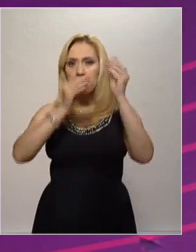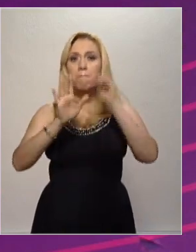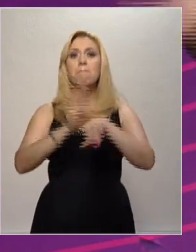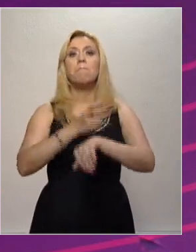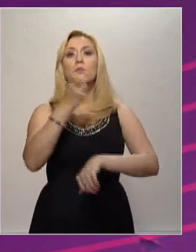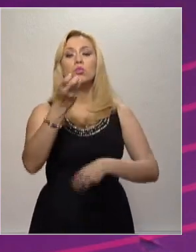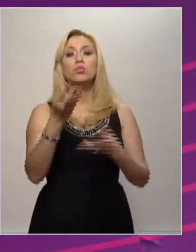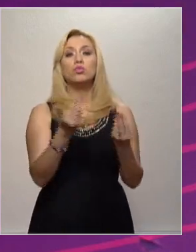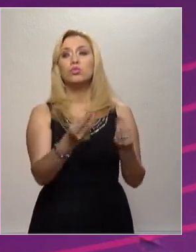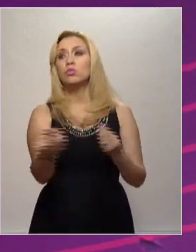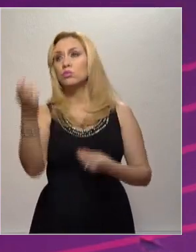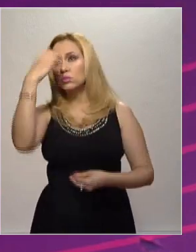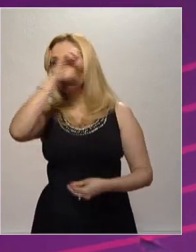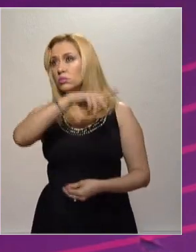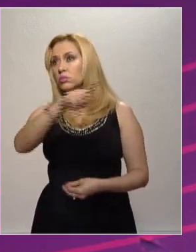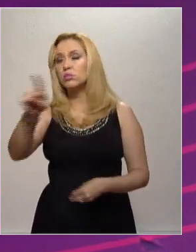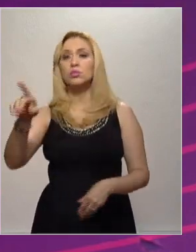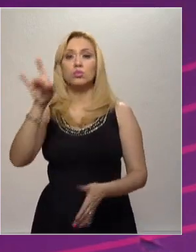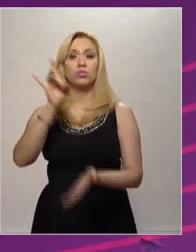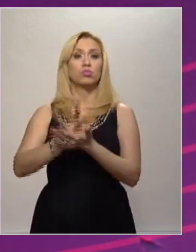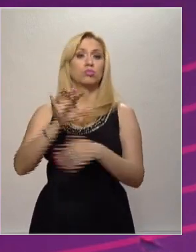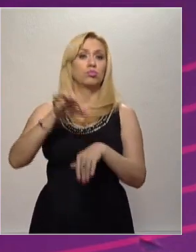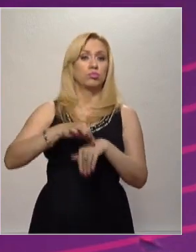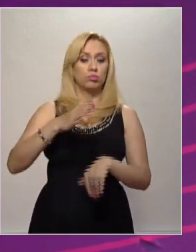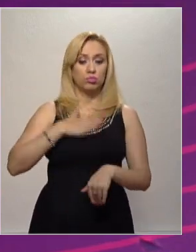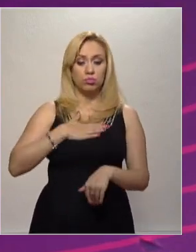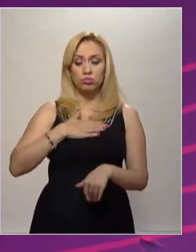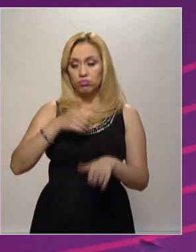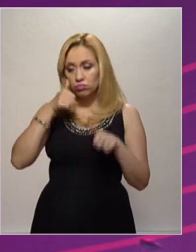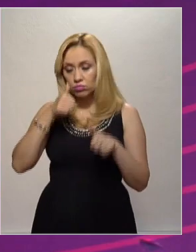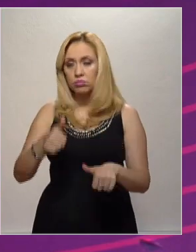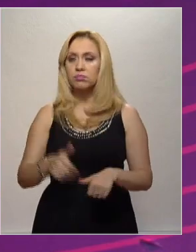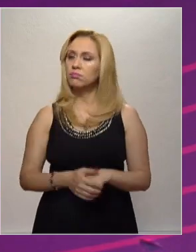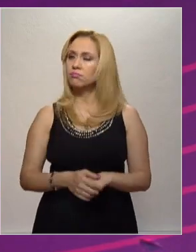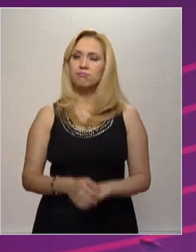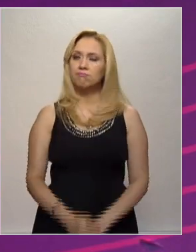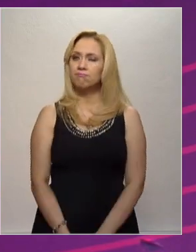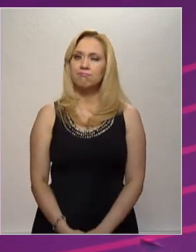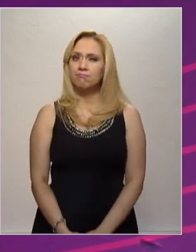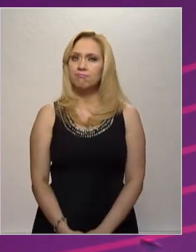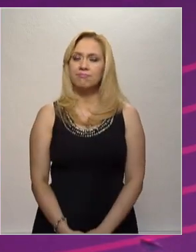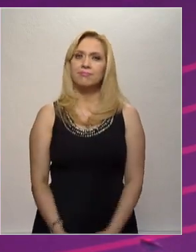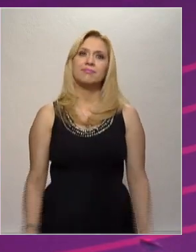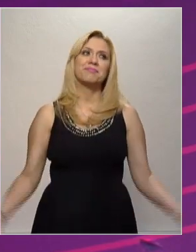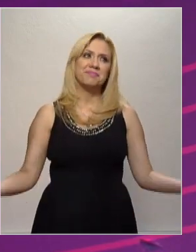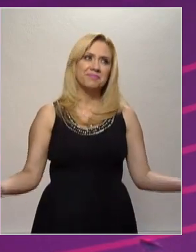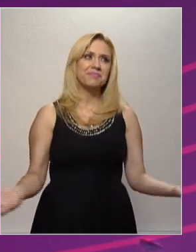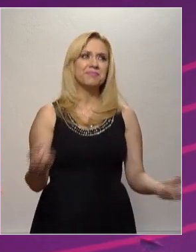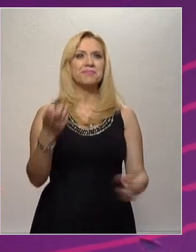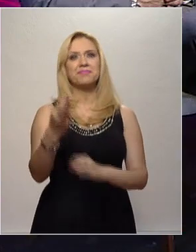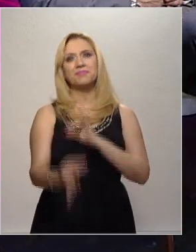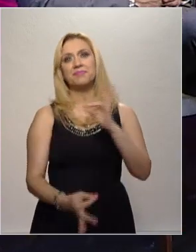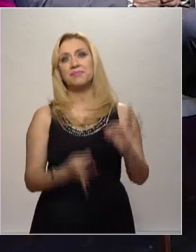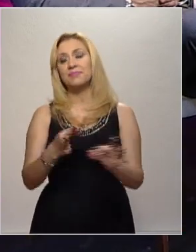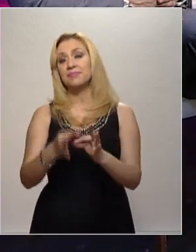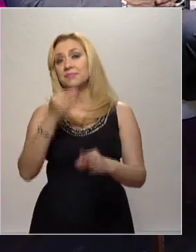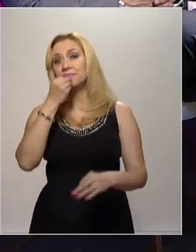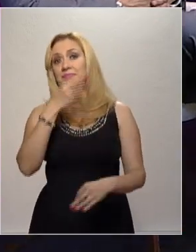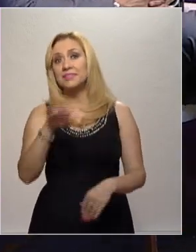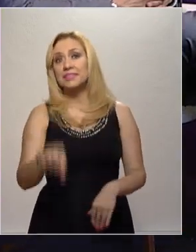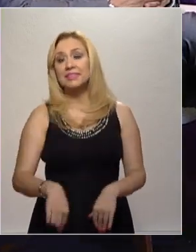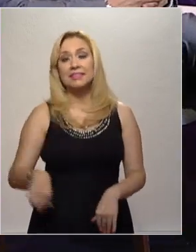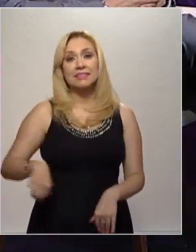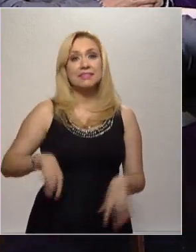eso muchos especialistas, no nada más los médicos, necesitamos tomar cartas en el asunto. Así es. Pues bueno, llegamos a la conclusión de este muy interesante programa.